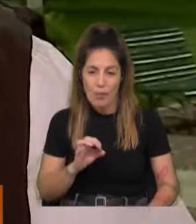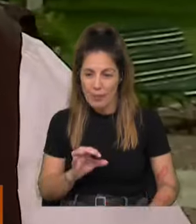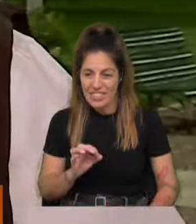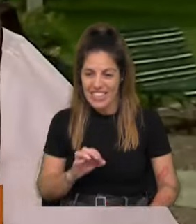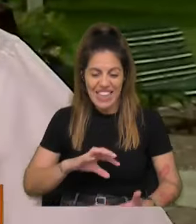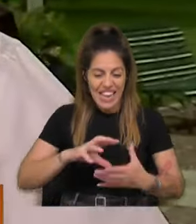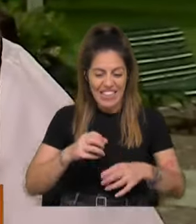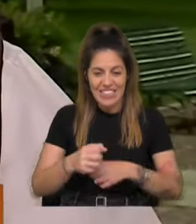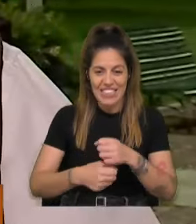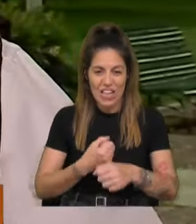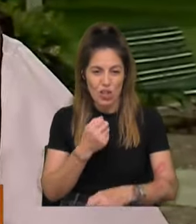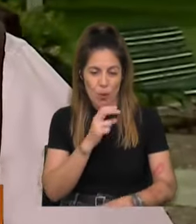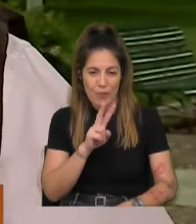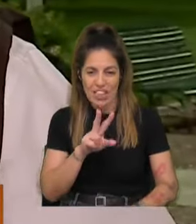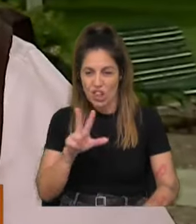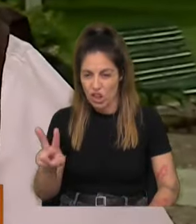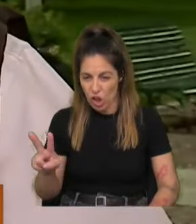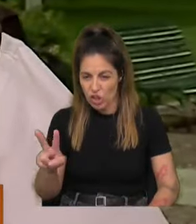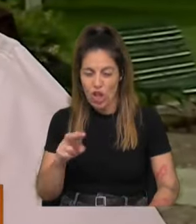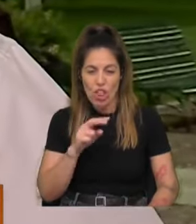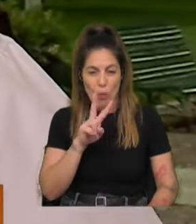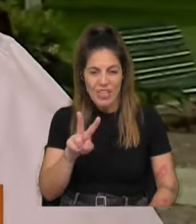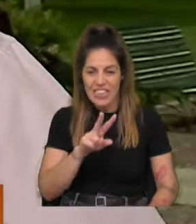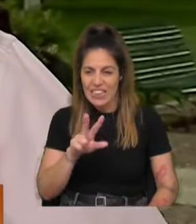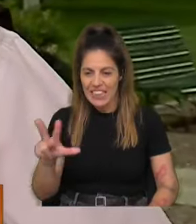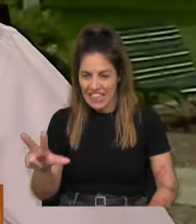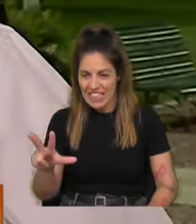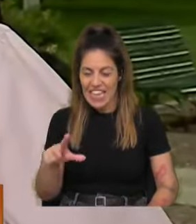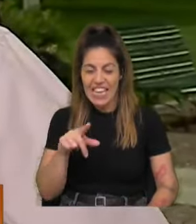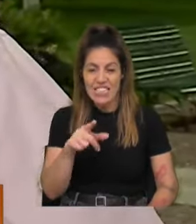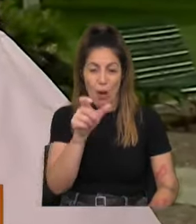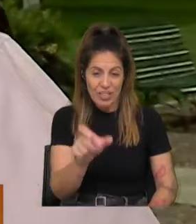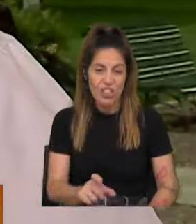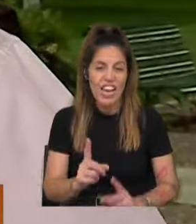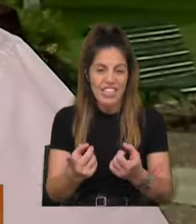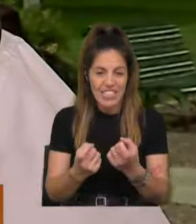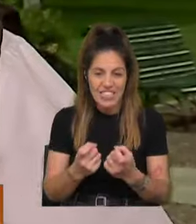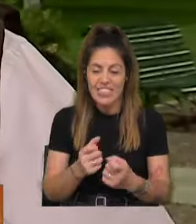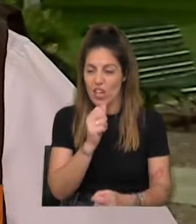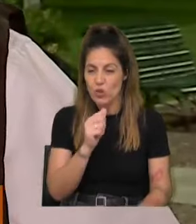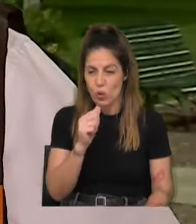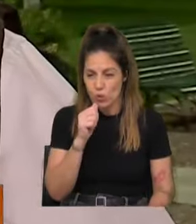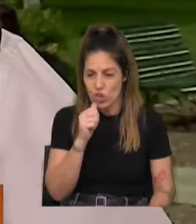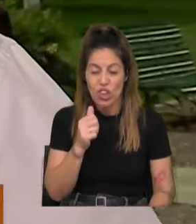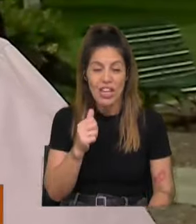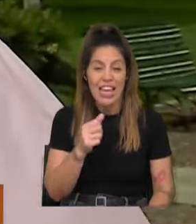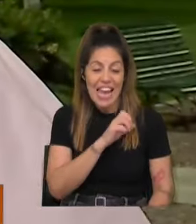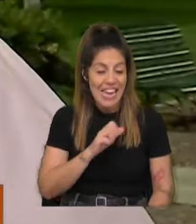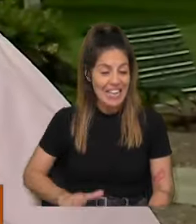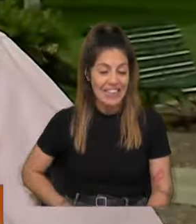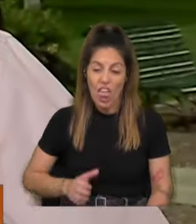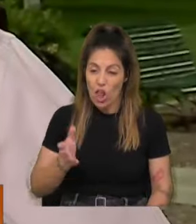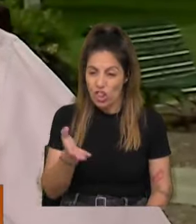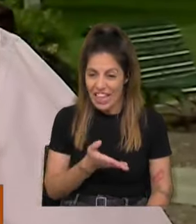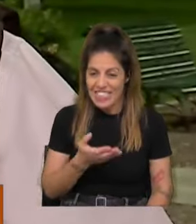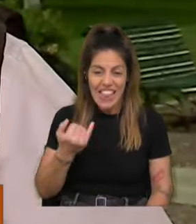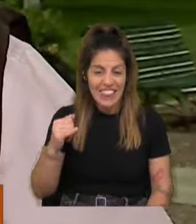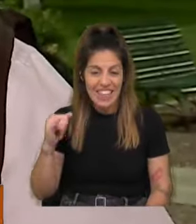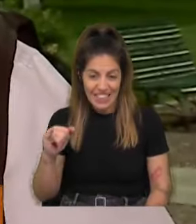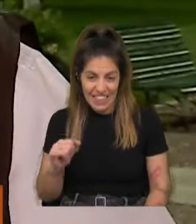la crisis 2002 2003 y bueno esa gente También necesita una solución el estado tiene tasas muy altas de intereses de multi y de